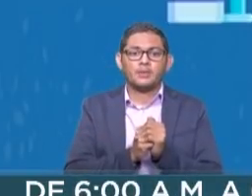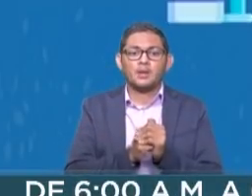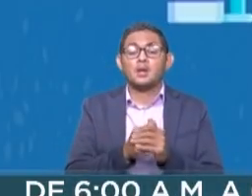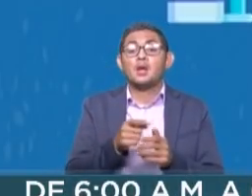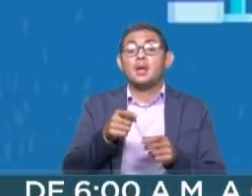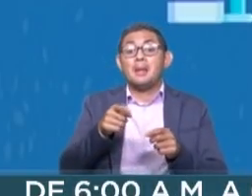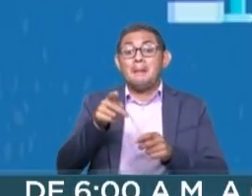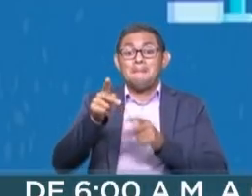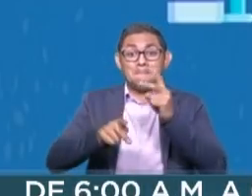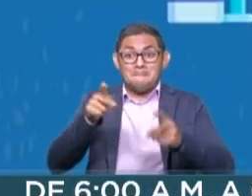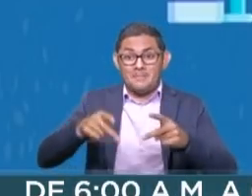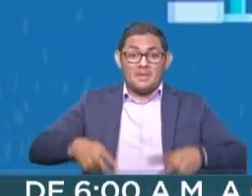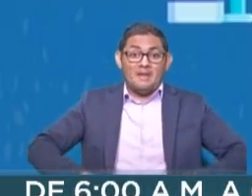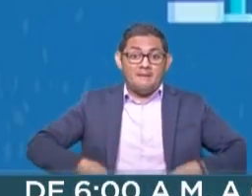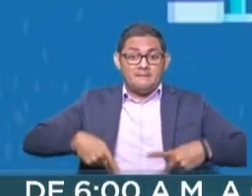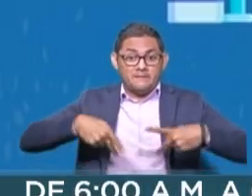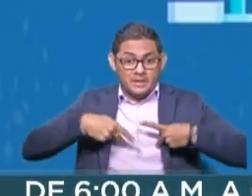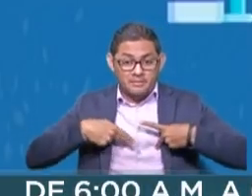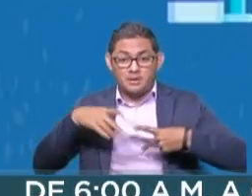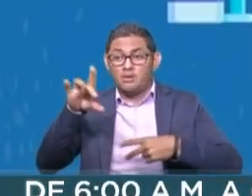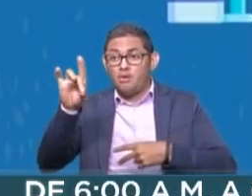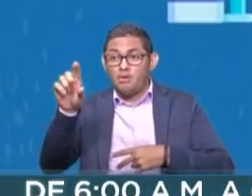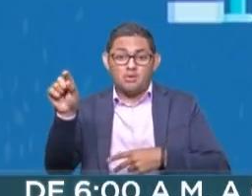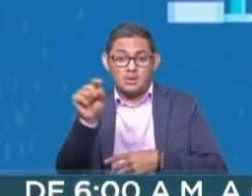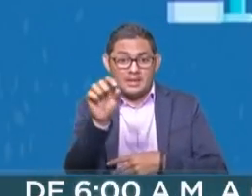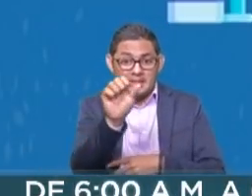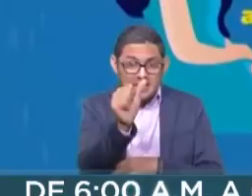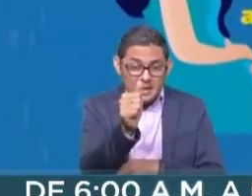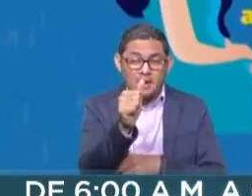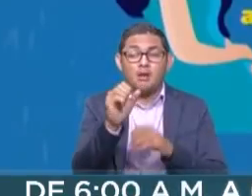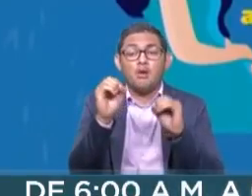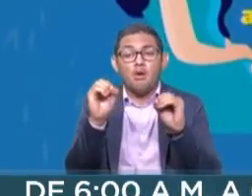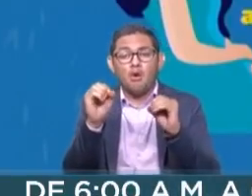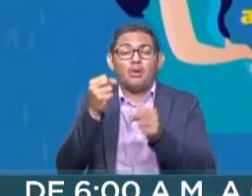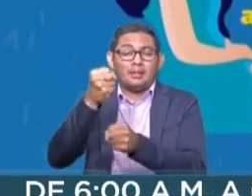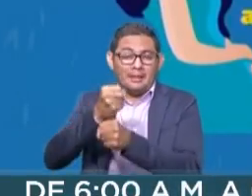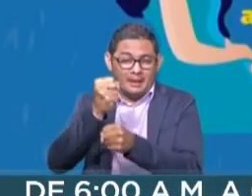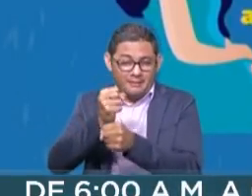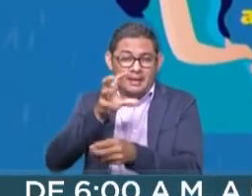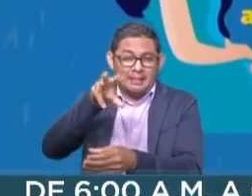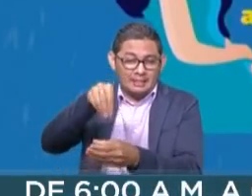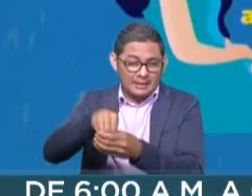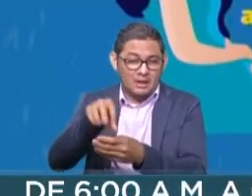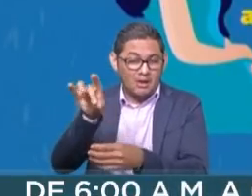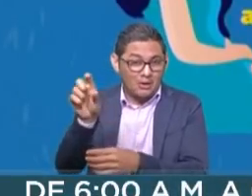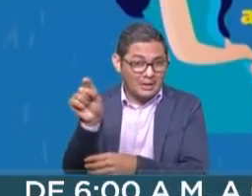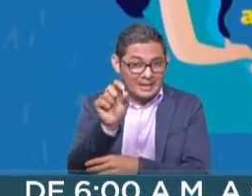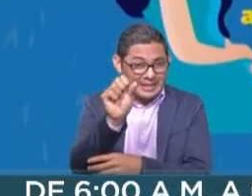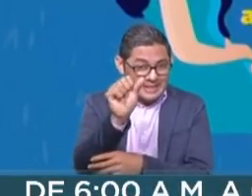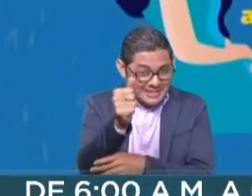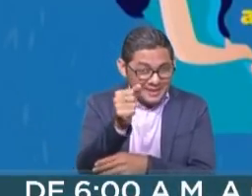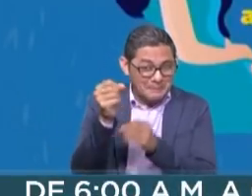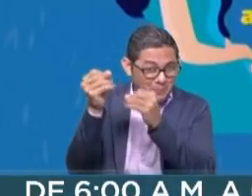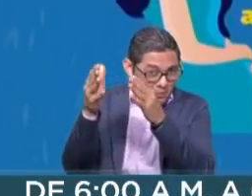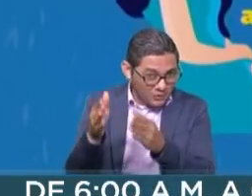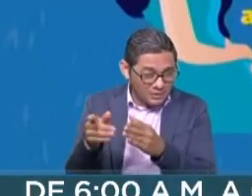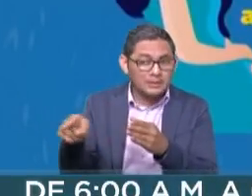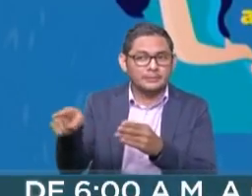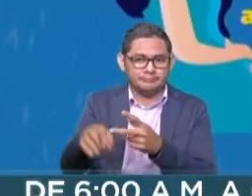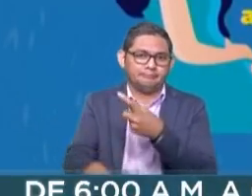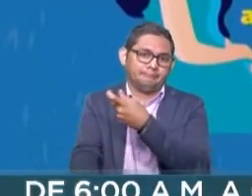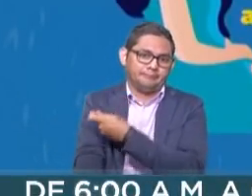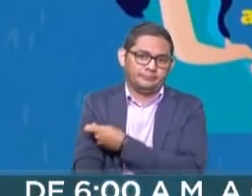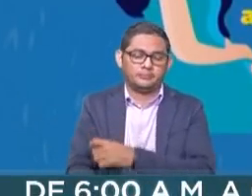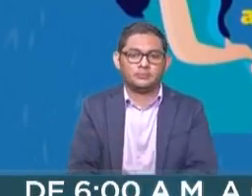en dichos circuitos. Las embarazadas de los circuitos 8-6,